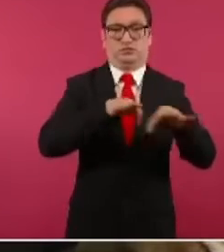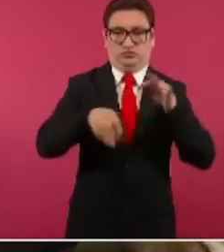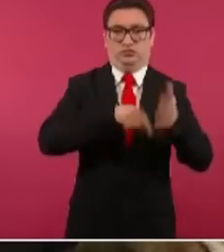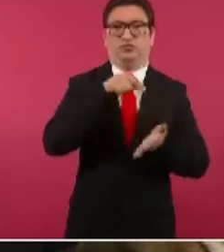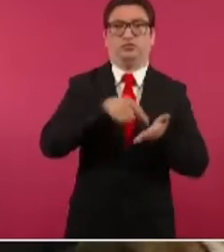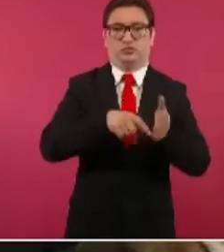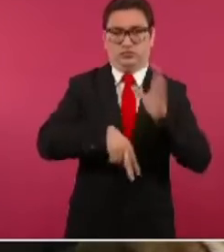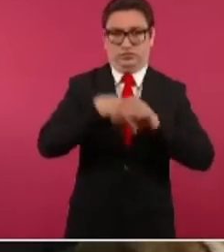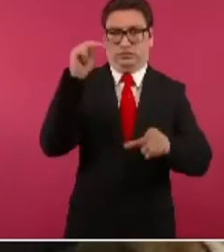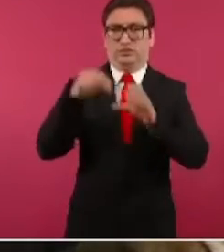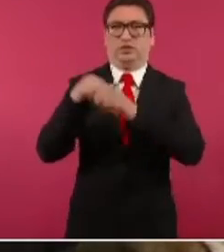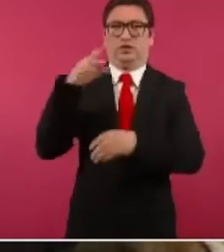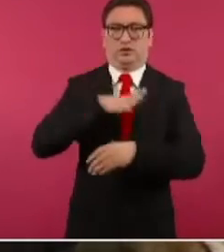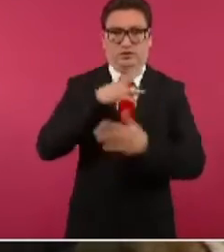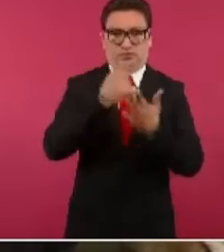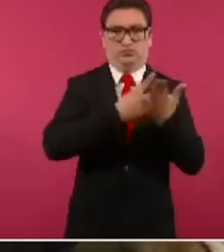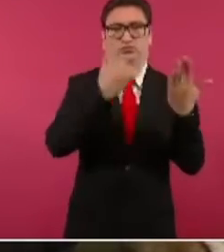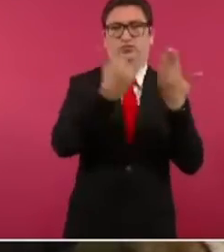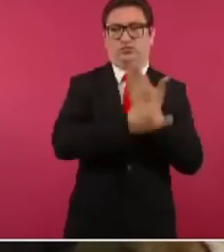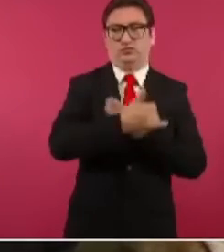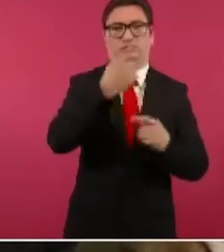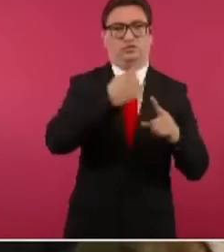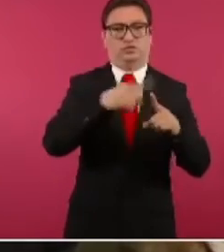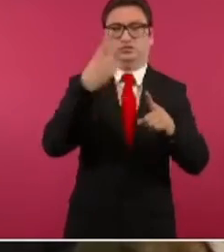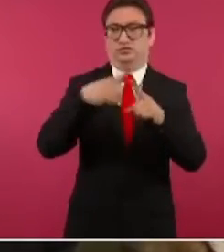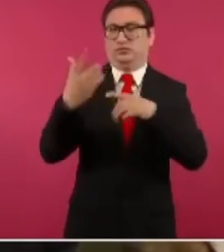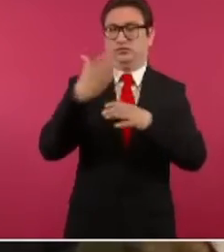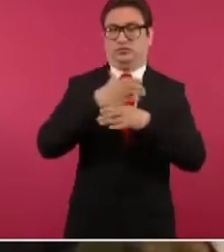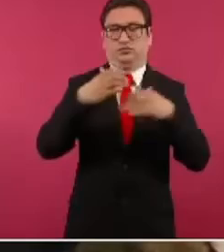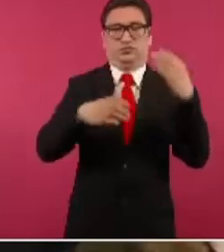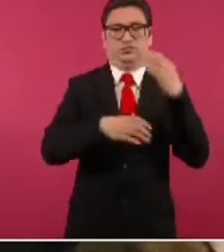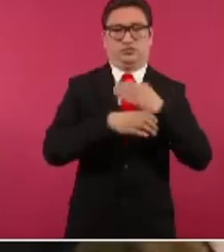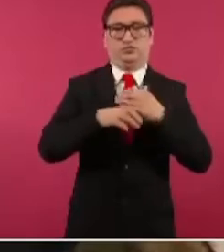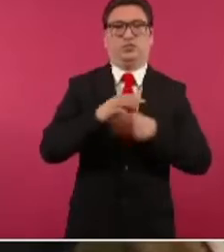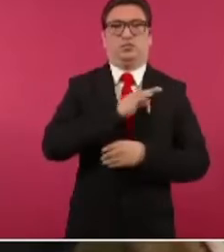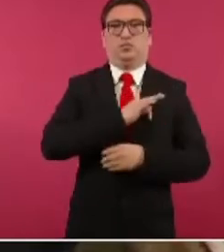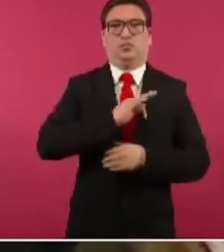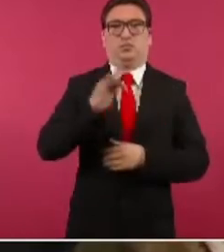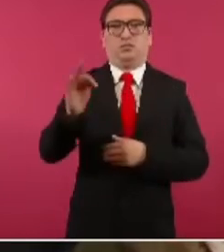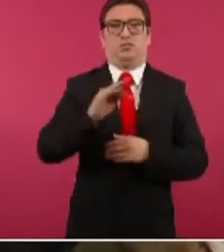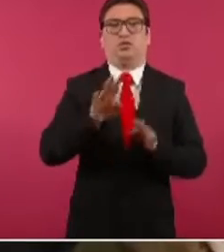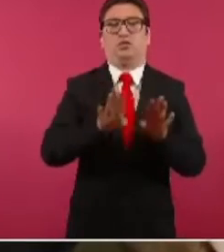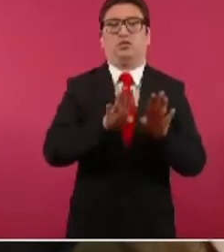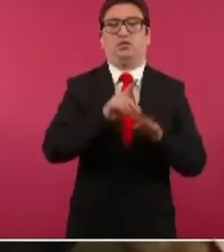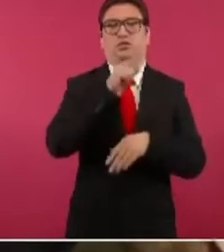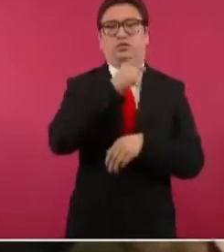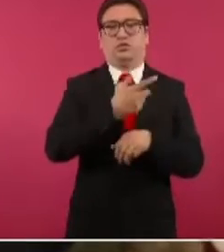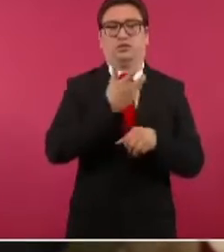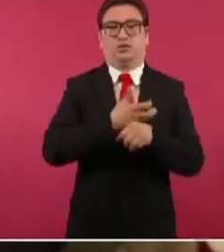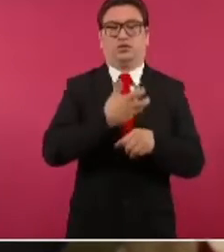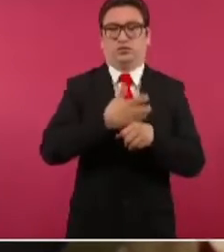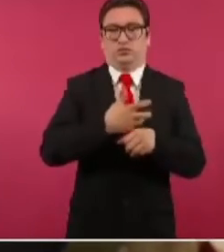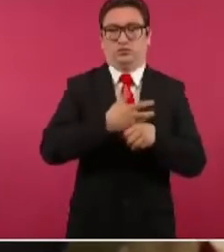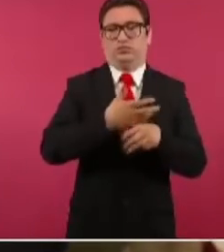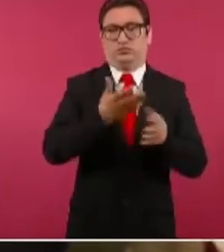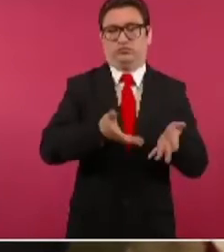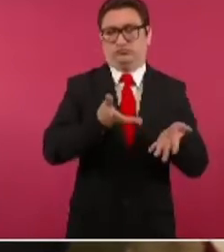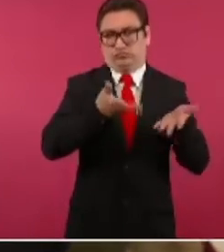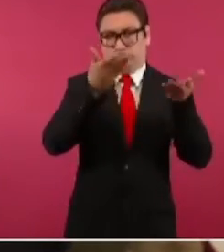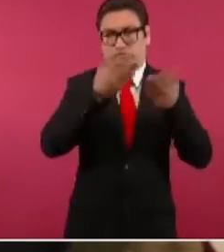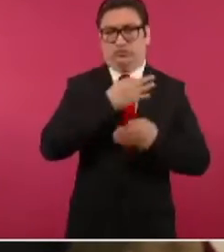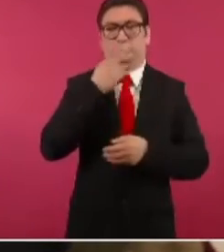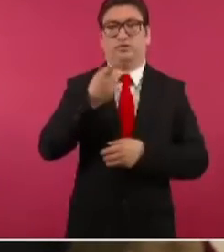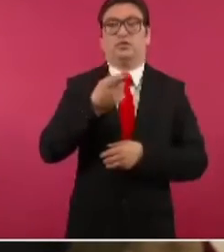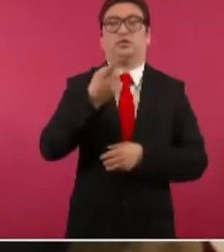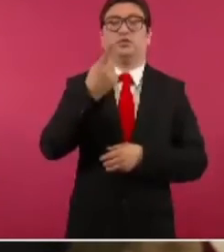los proyectos, y hay muchas cosas que le pueden dar crecimiento y tenemos un